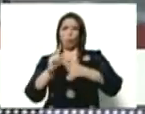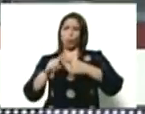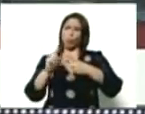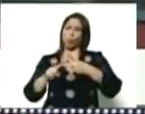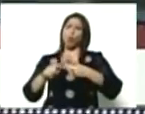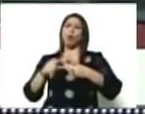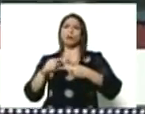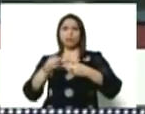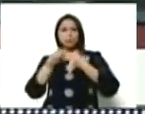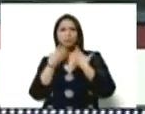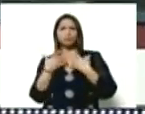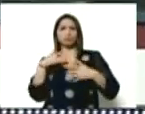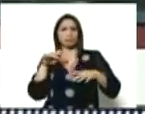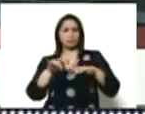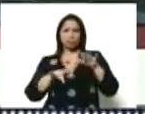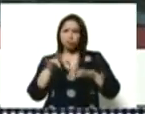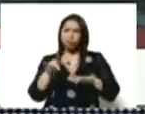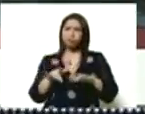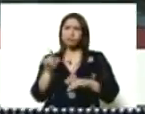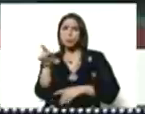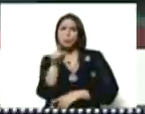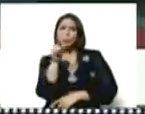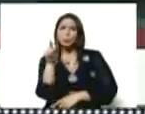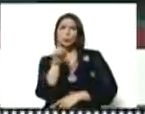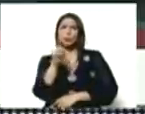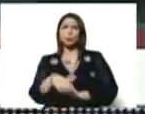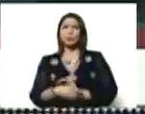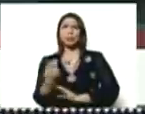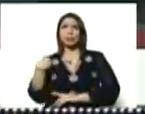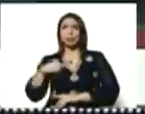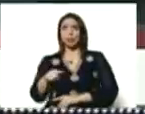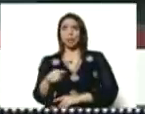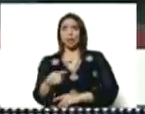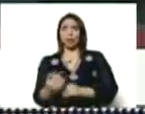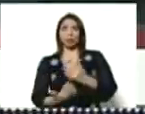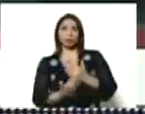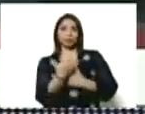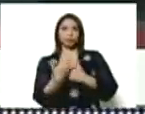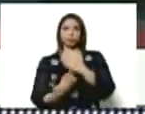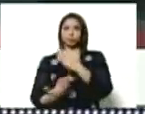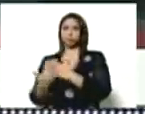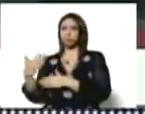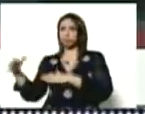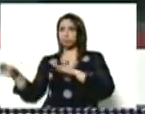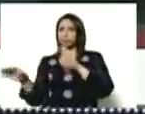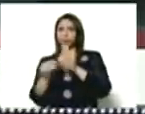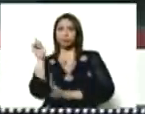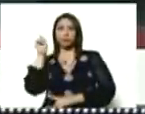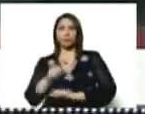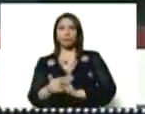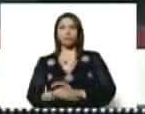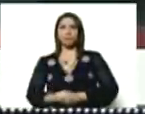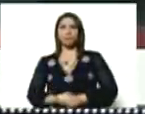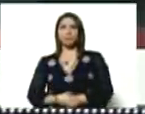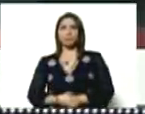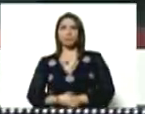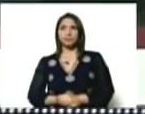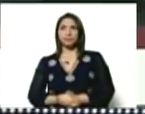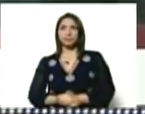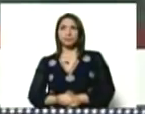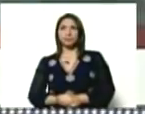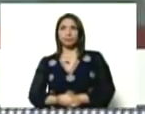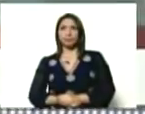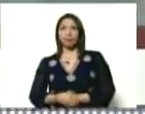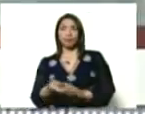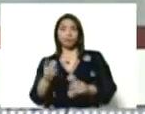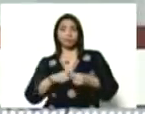resistencia de su teclado. Tenemos escáner de última generación, mecanismo RFID para integrarse a futuro